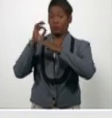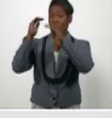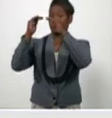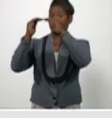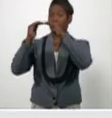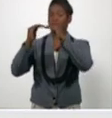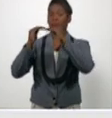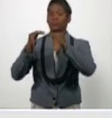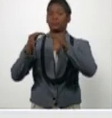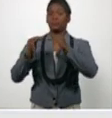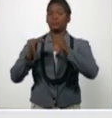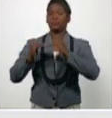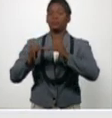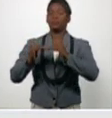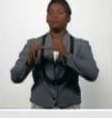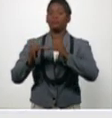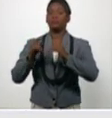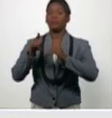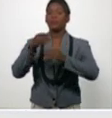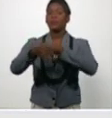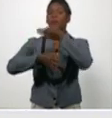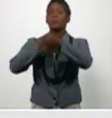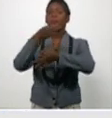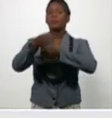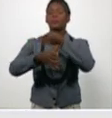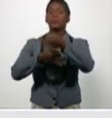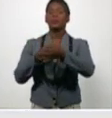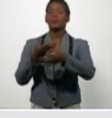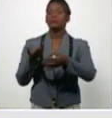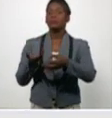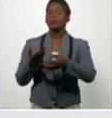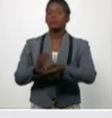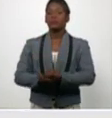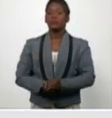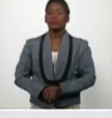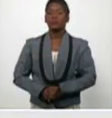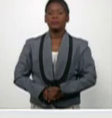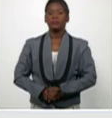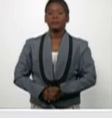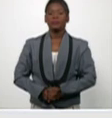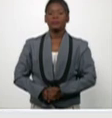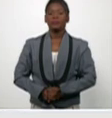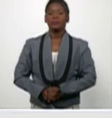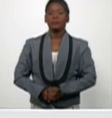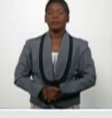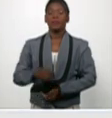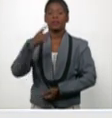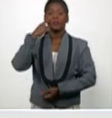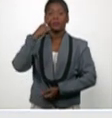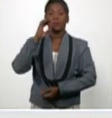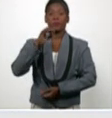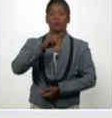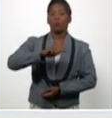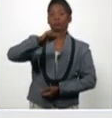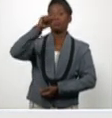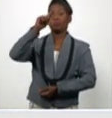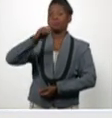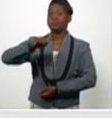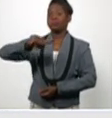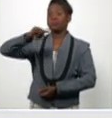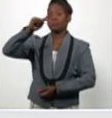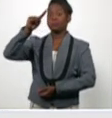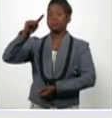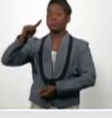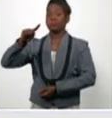indiscutiblemente tradice el que hayamos tenido en un momento determinado 2 picos que se ven muy bien ahí y que después se